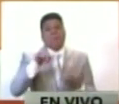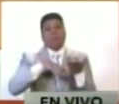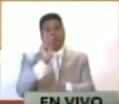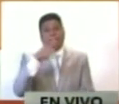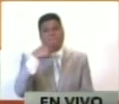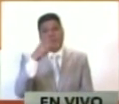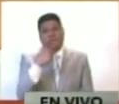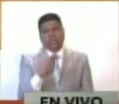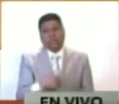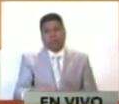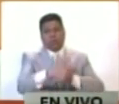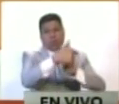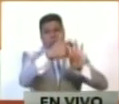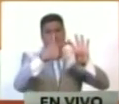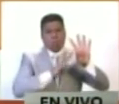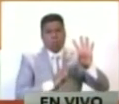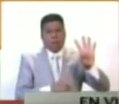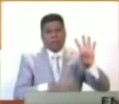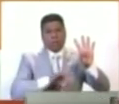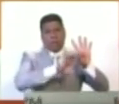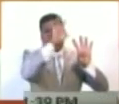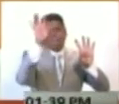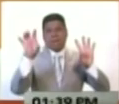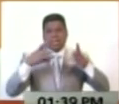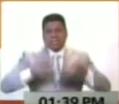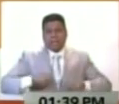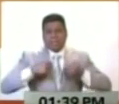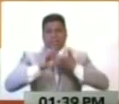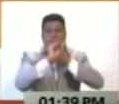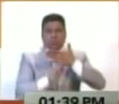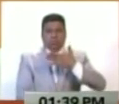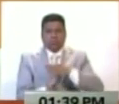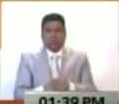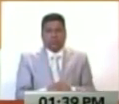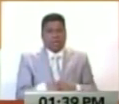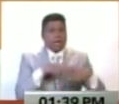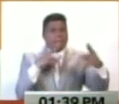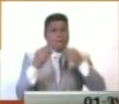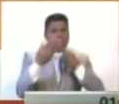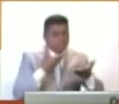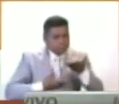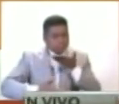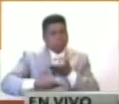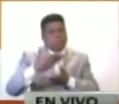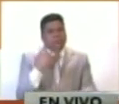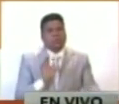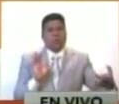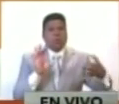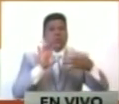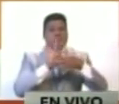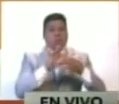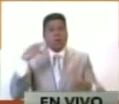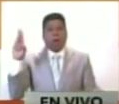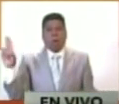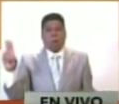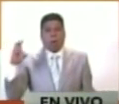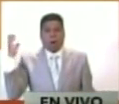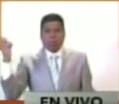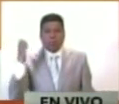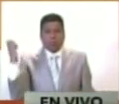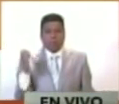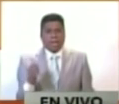los cuatro otros países del Mercosur están llevando adelante negociaciones con la Unión Europea sin